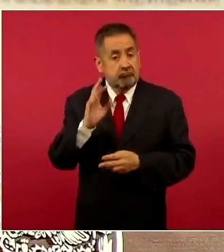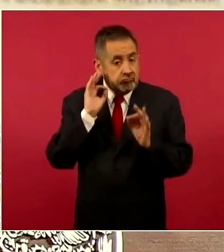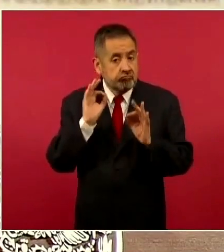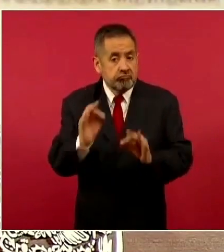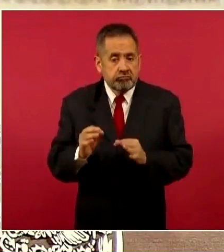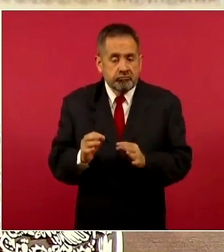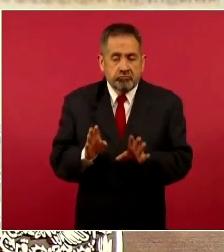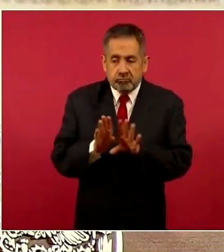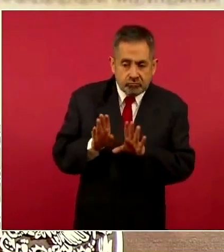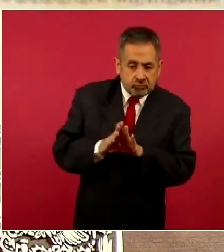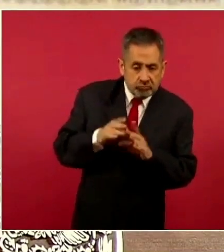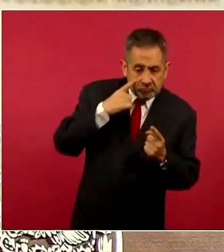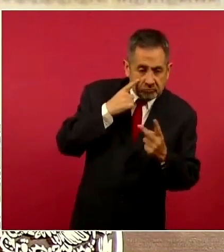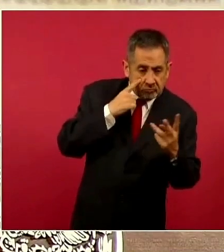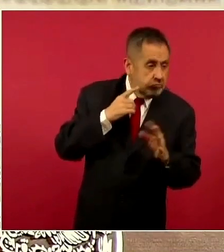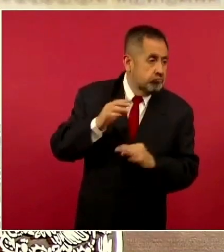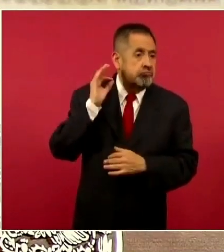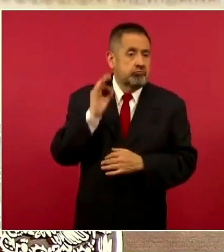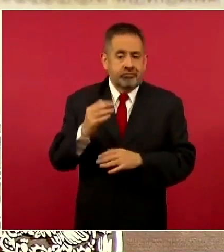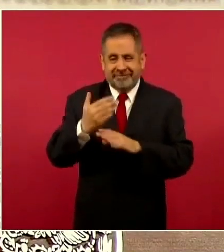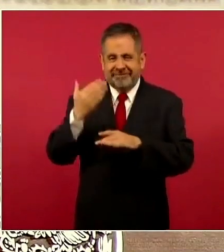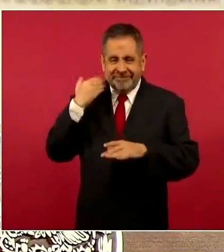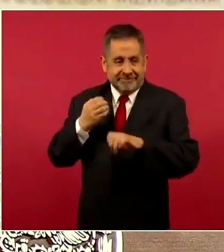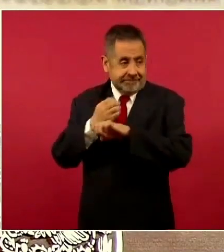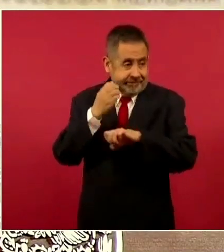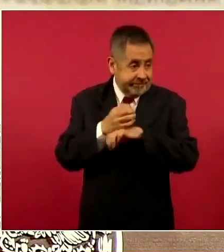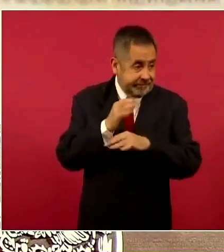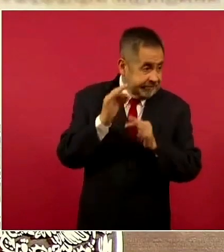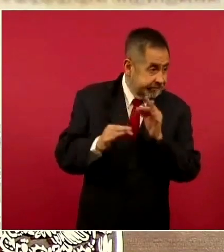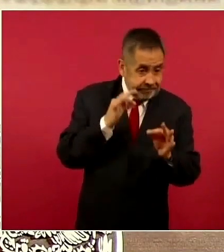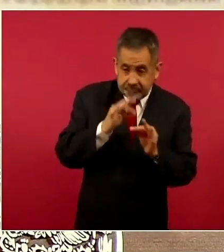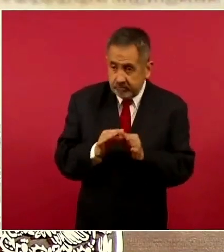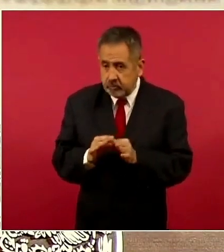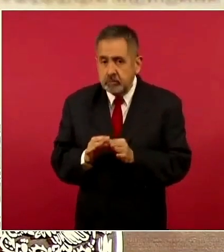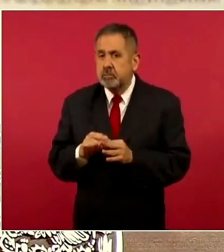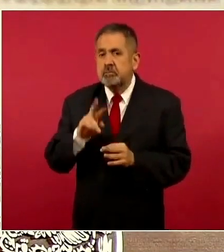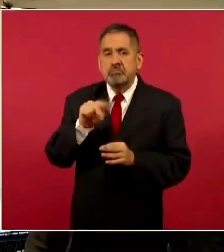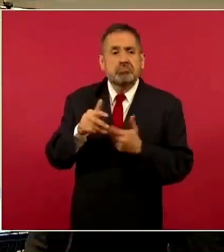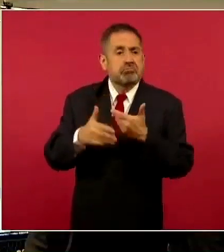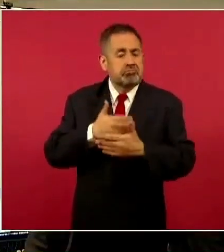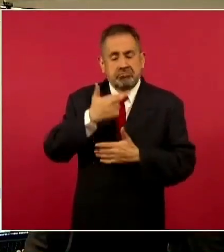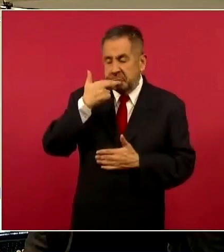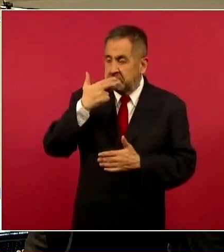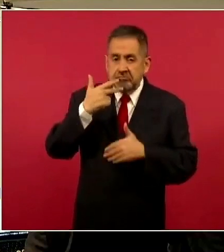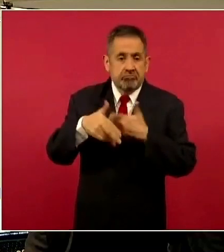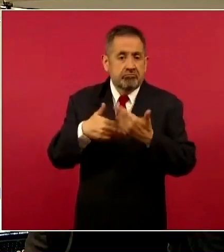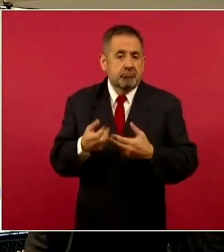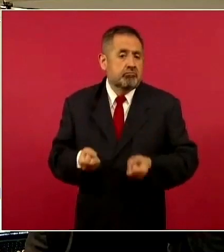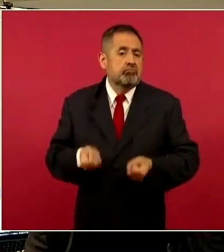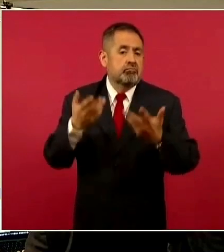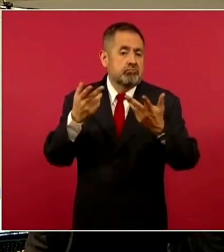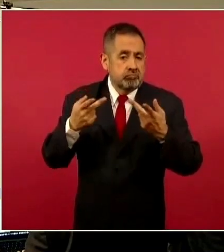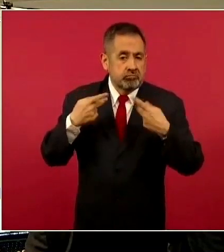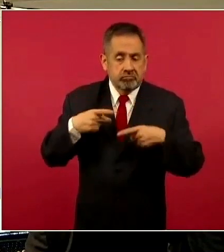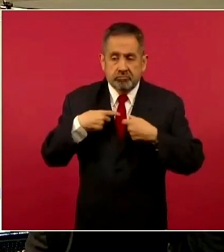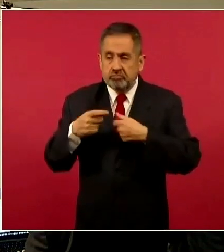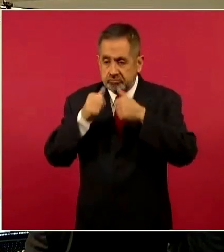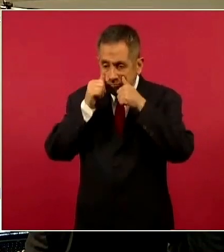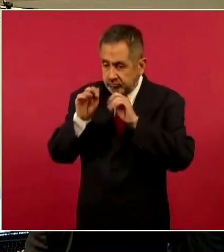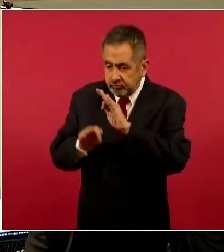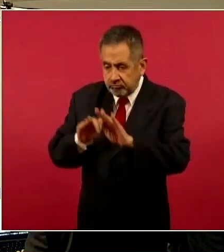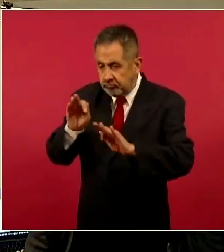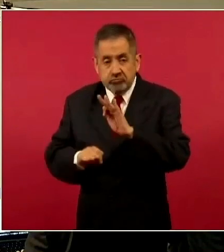con cómo en los estados que hemos intervenido se incrementaron el número de servicios que dan las unidades,